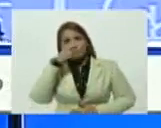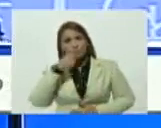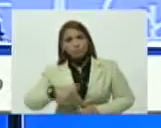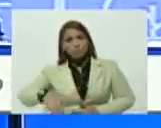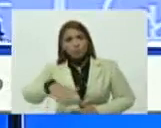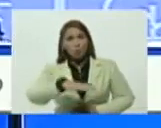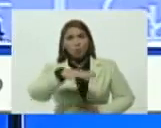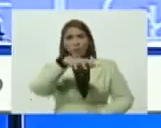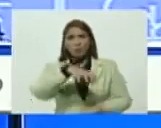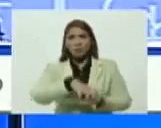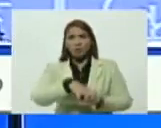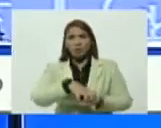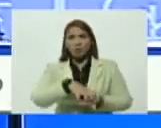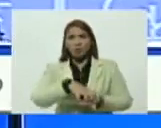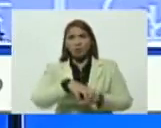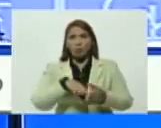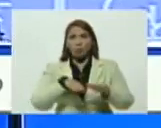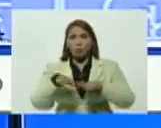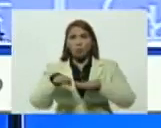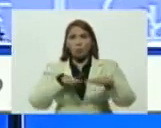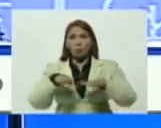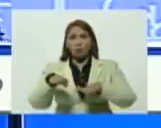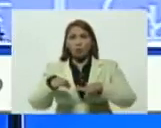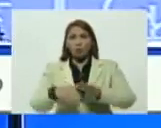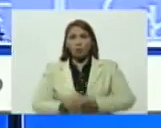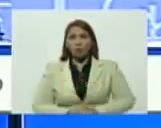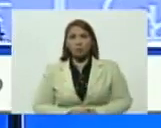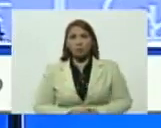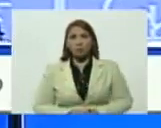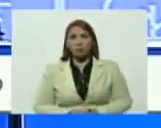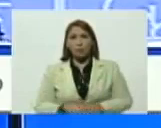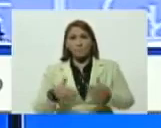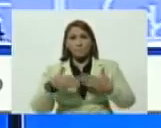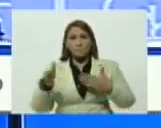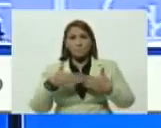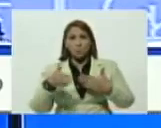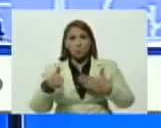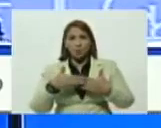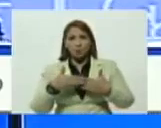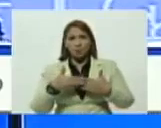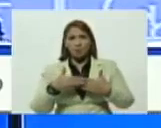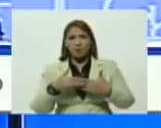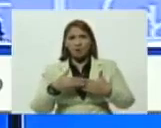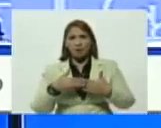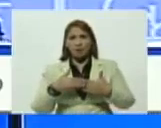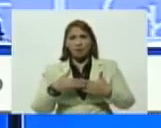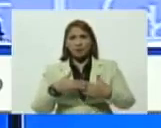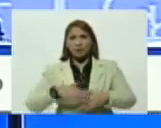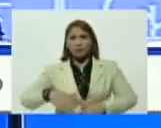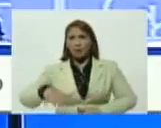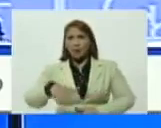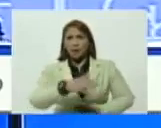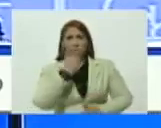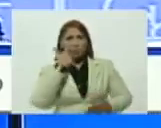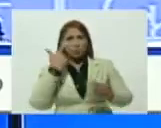del estado Cojedes, la Puerta del Llano. Aquí está esta muchacha, Nos Luis